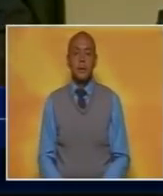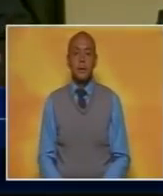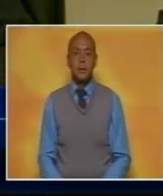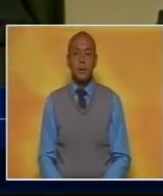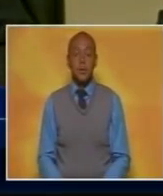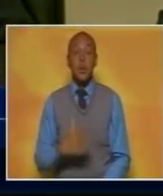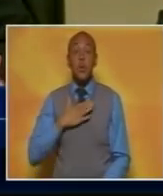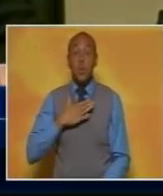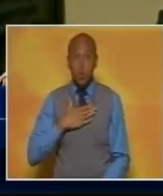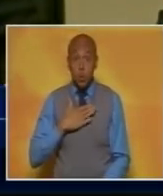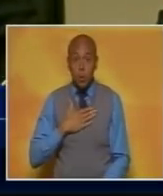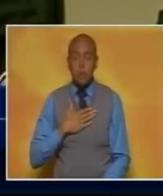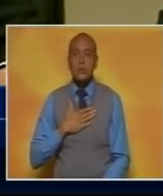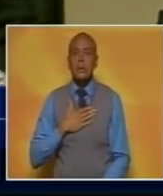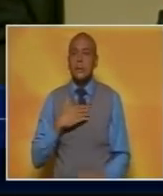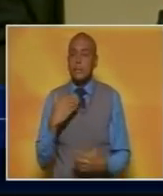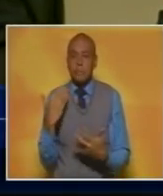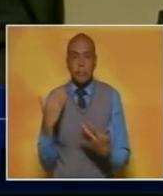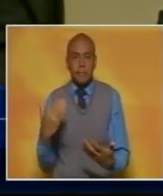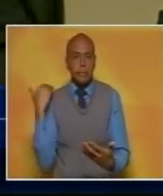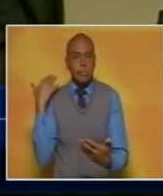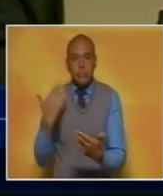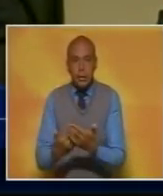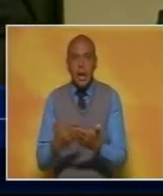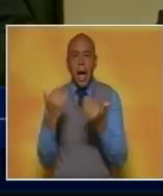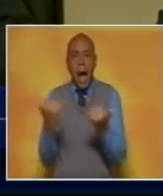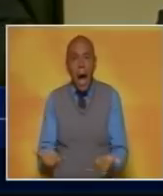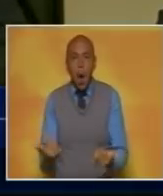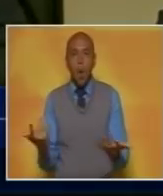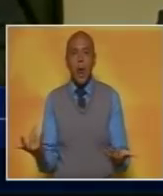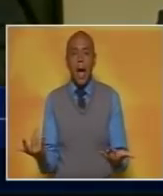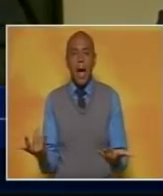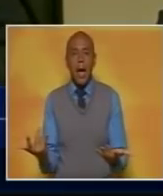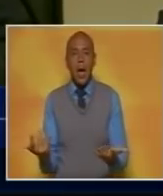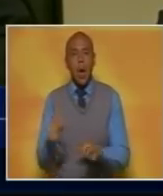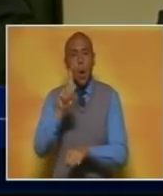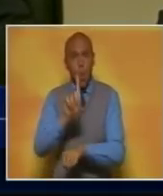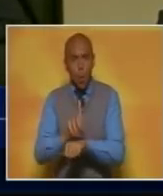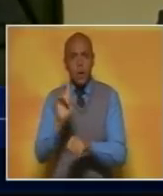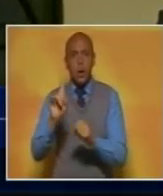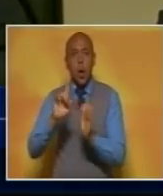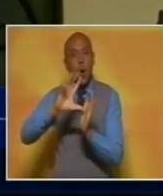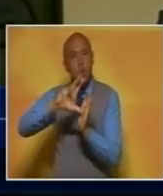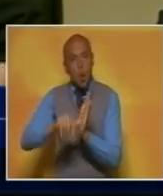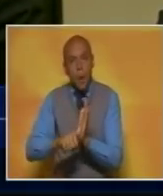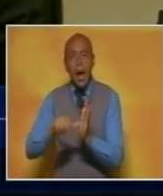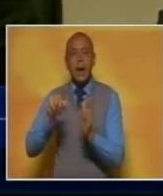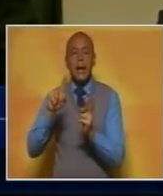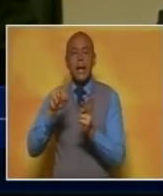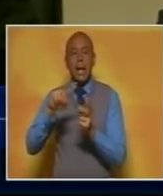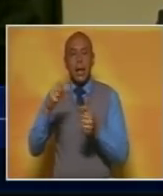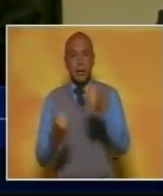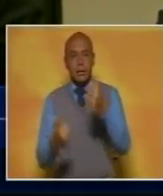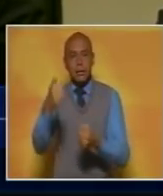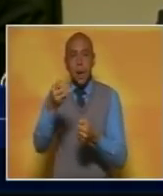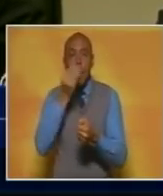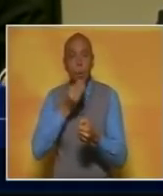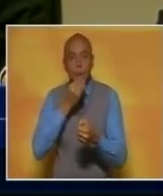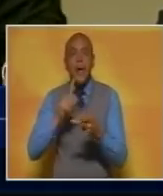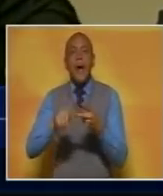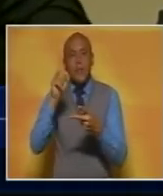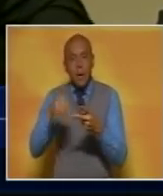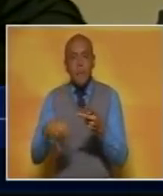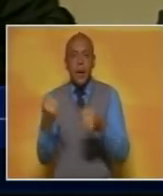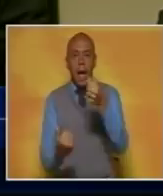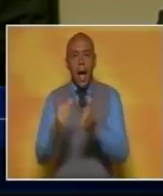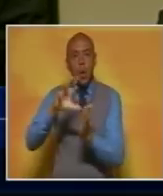Hemos llegado al límite, producto que ahora no solamente les roban la carga, les roban los vehículos, sino que ahora también